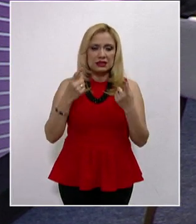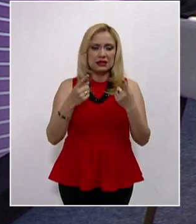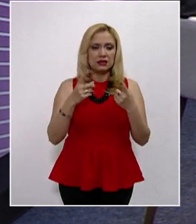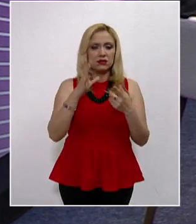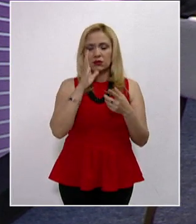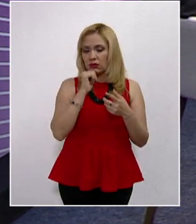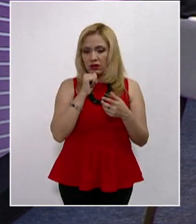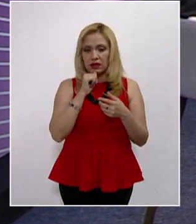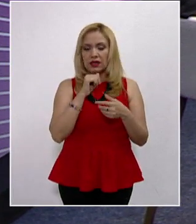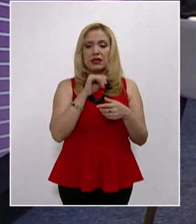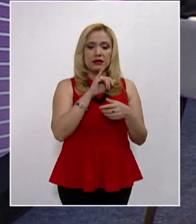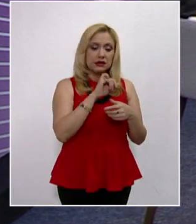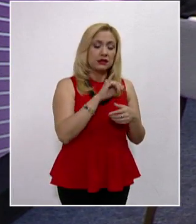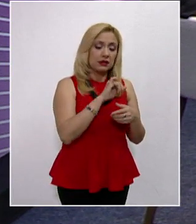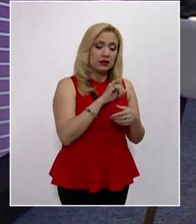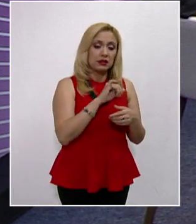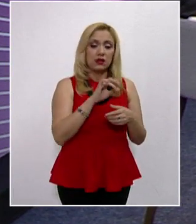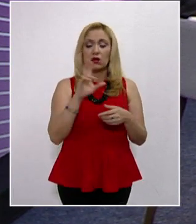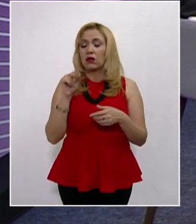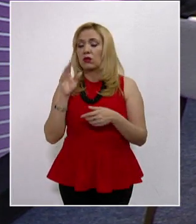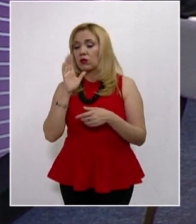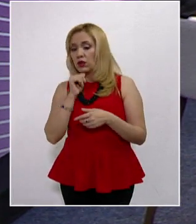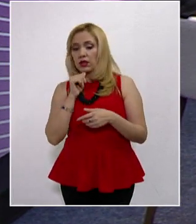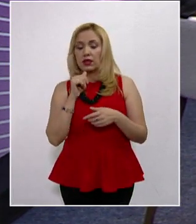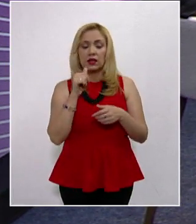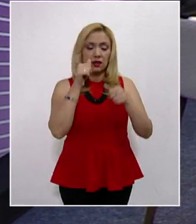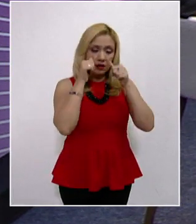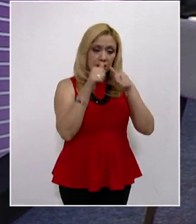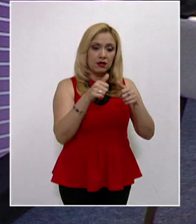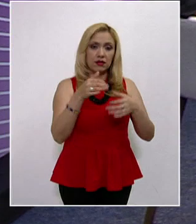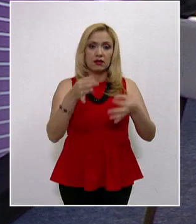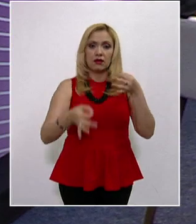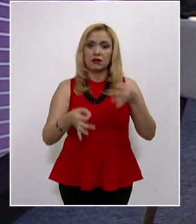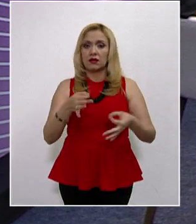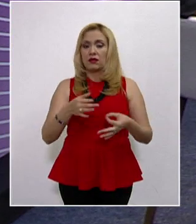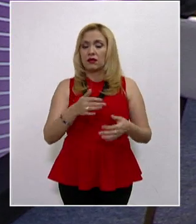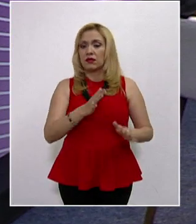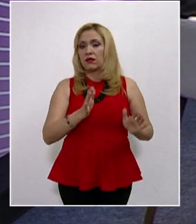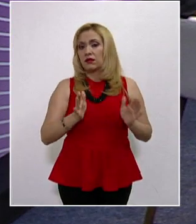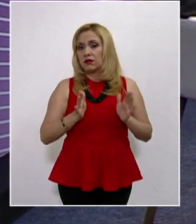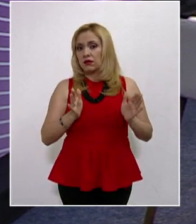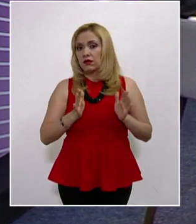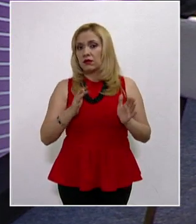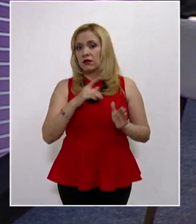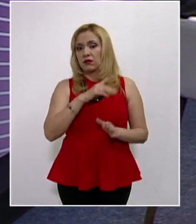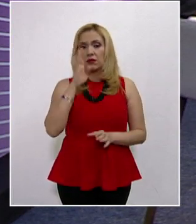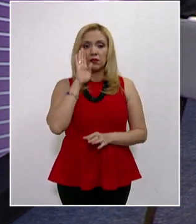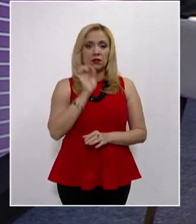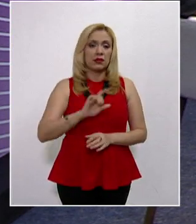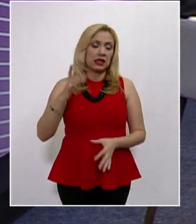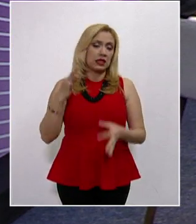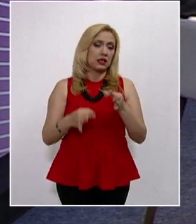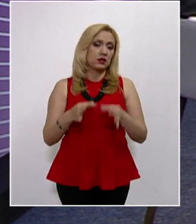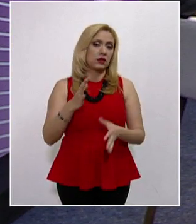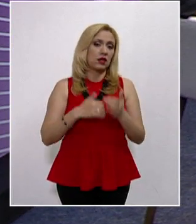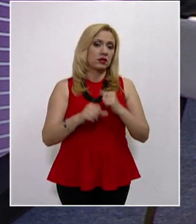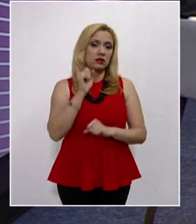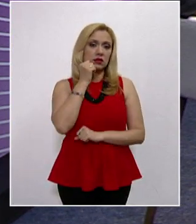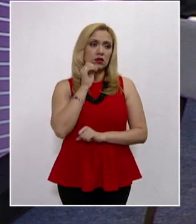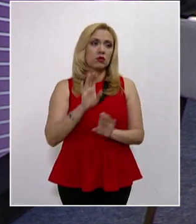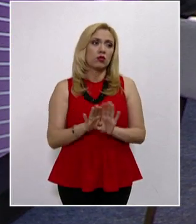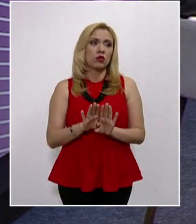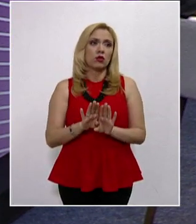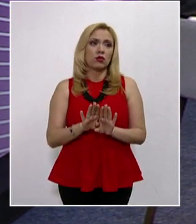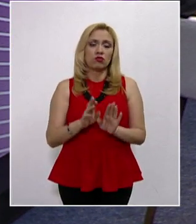los supuestos en los cuales sí se surte o no se va surtiendo la jurisdicción militar, la línea del ministro desde un enfoque de derechos humanos ha sido, vamos